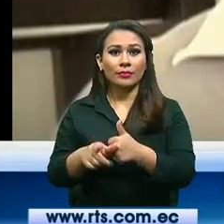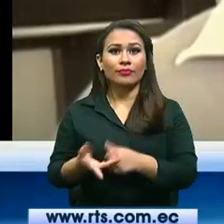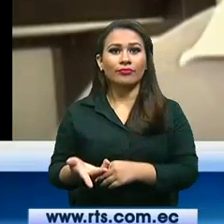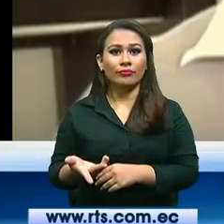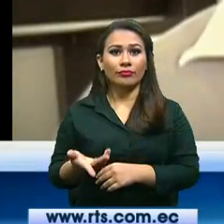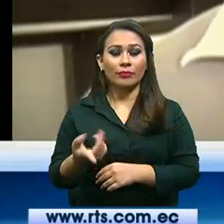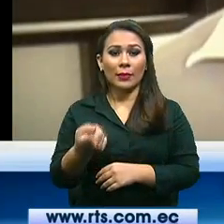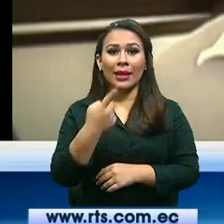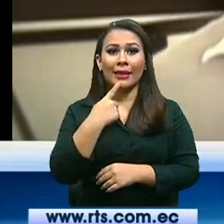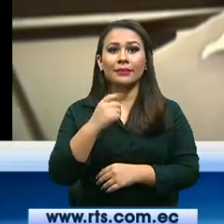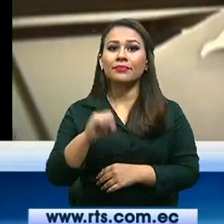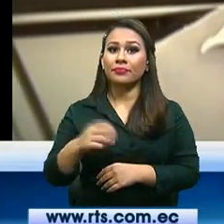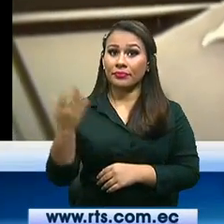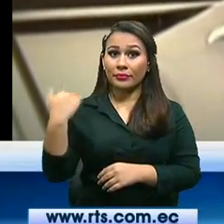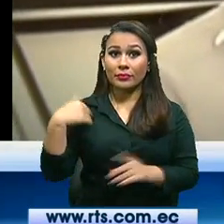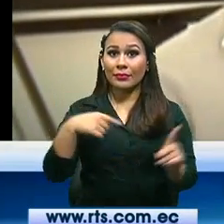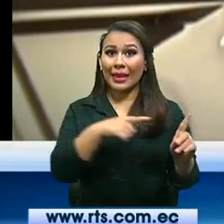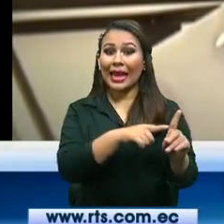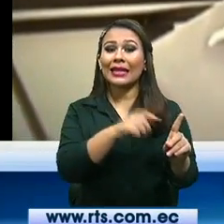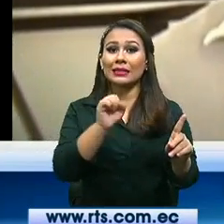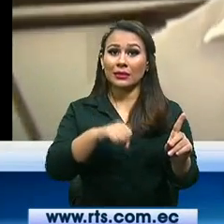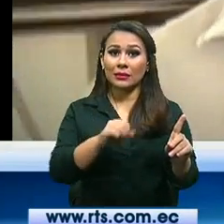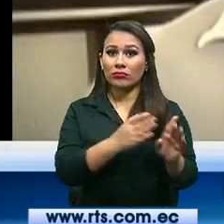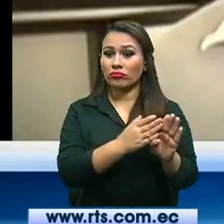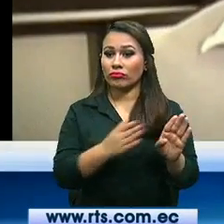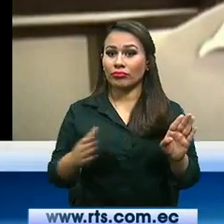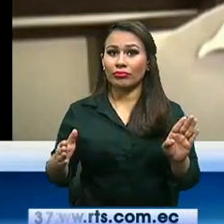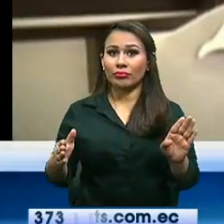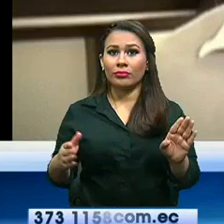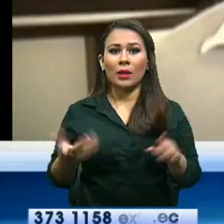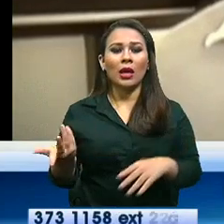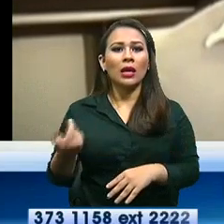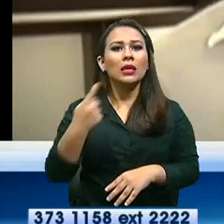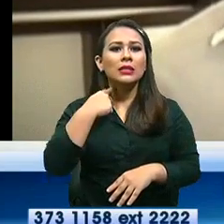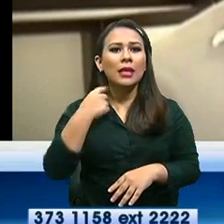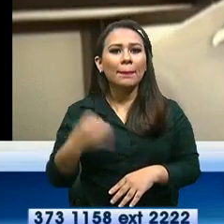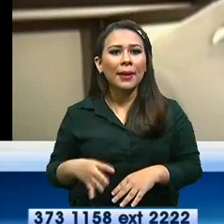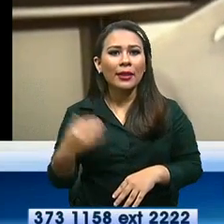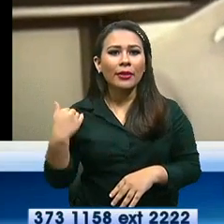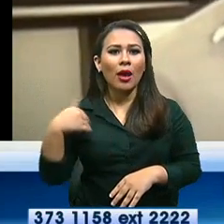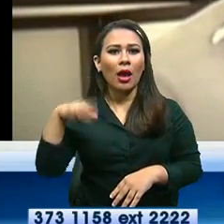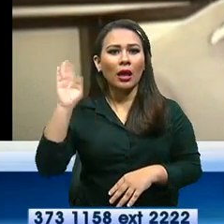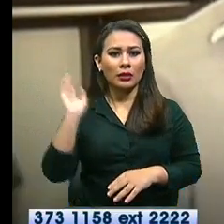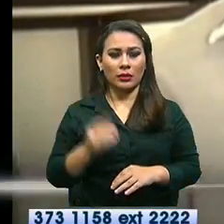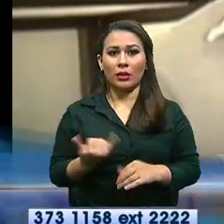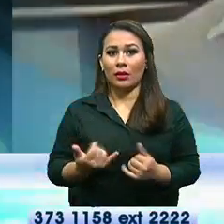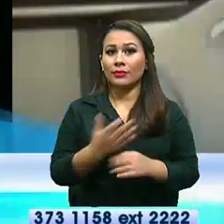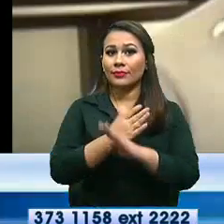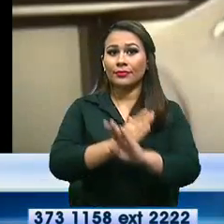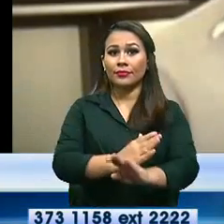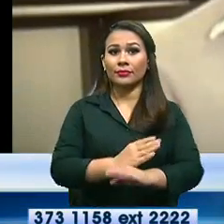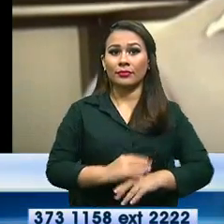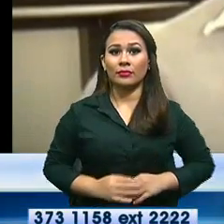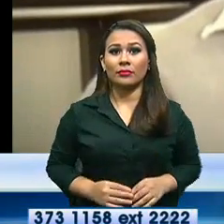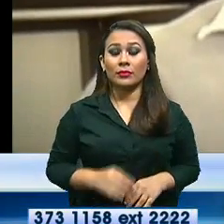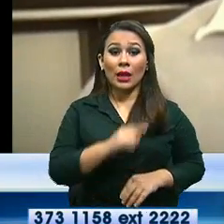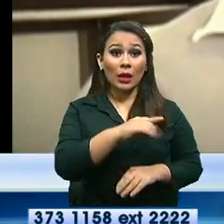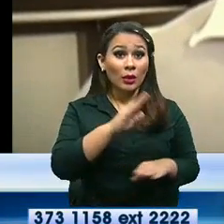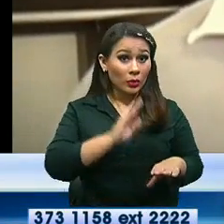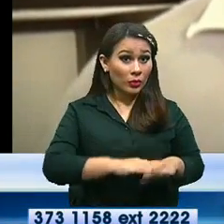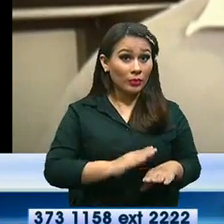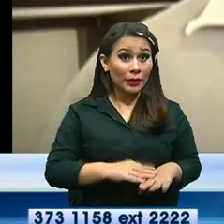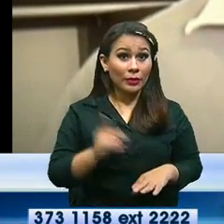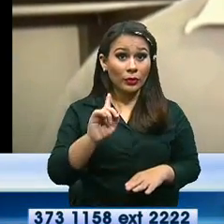que en el pasado Reinaldo Zamora cometió están prescritos. Si hubiese sido en el pasado, hoy estuviéramos defendiendo ni siquiera la inocencia, sino